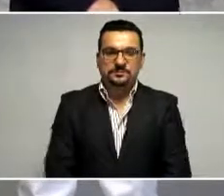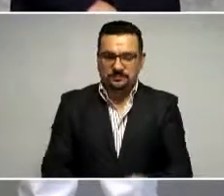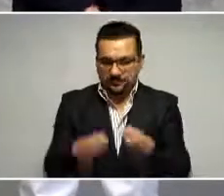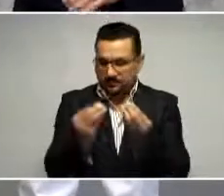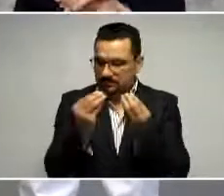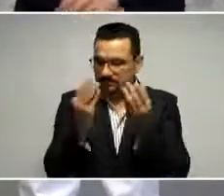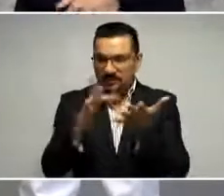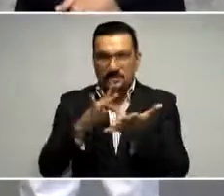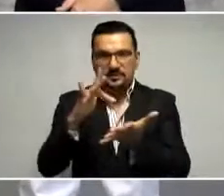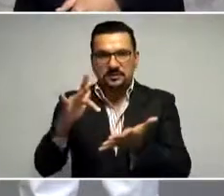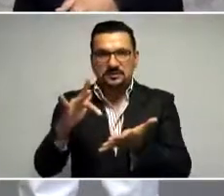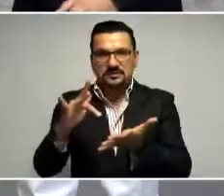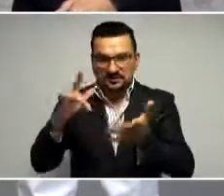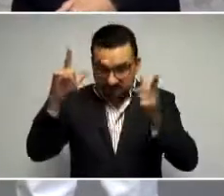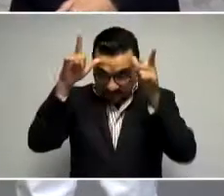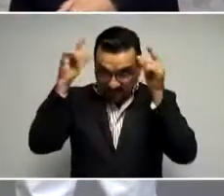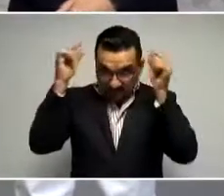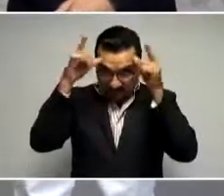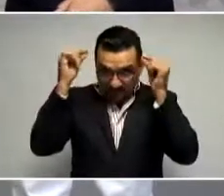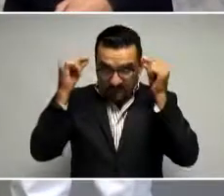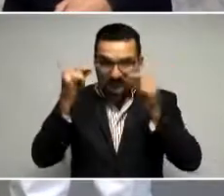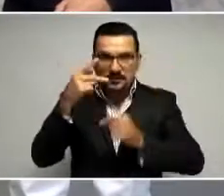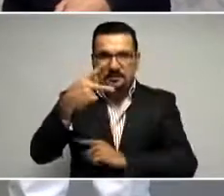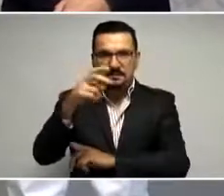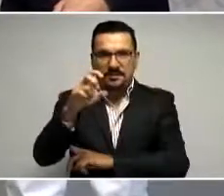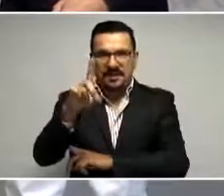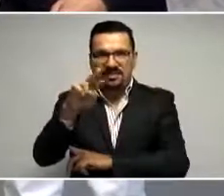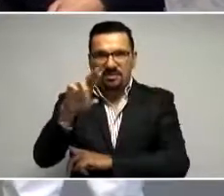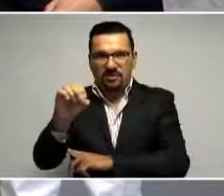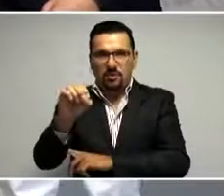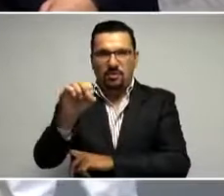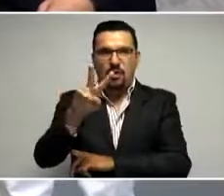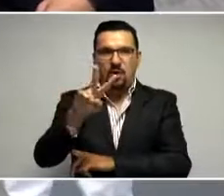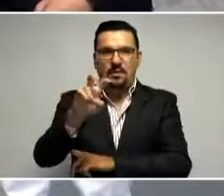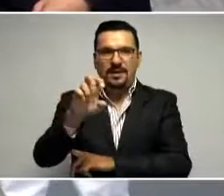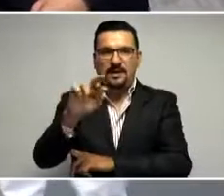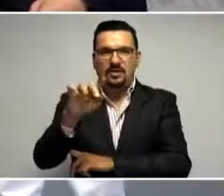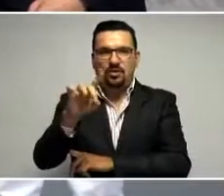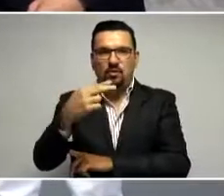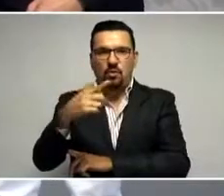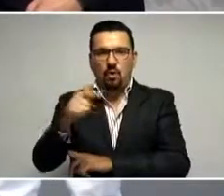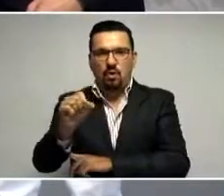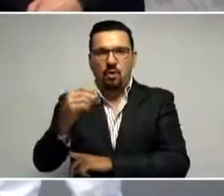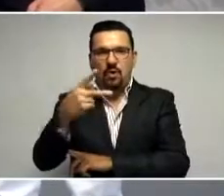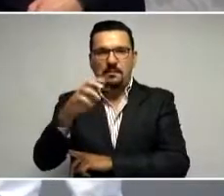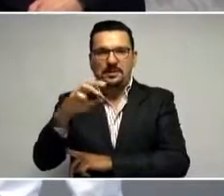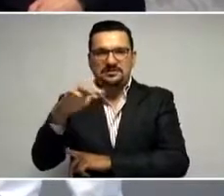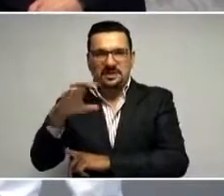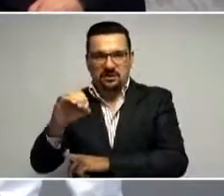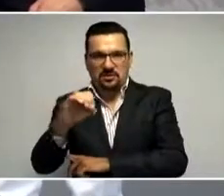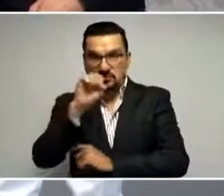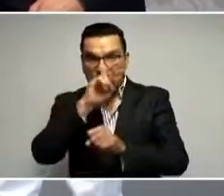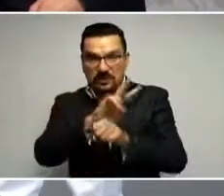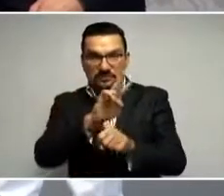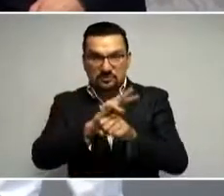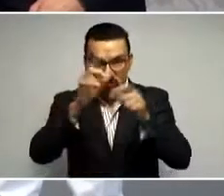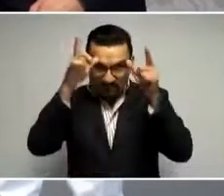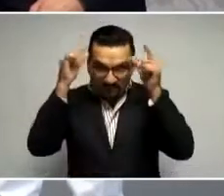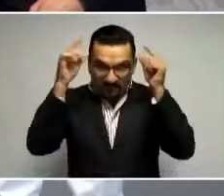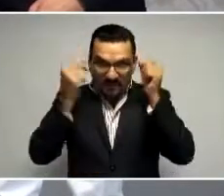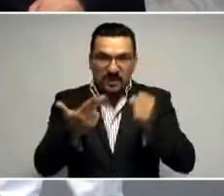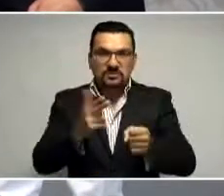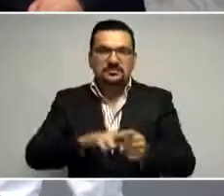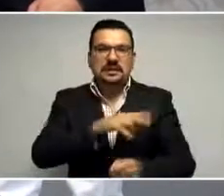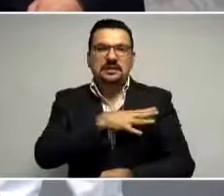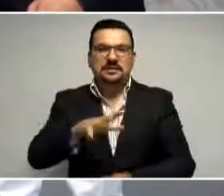Muchísimas gracias al enfermero Pedro Adelaido Verdugo Pacheco, supervisor de enfermería del Hospital